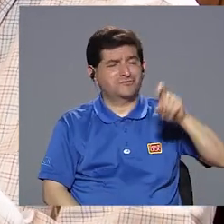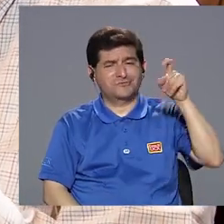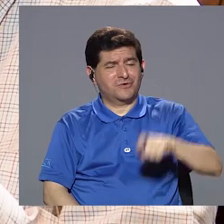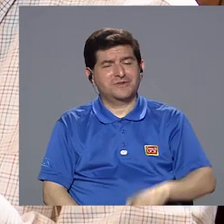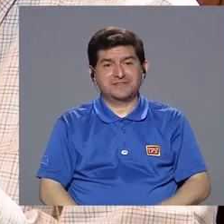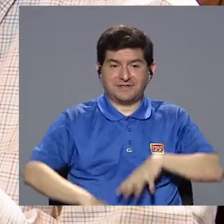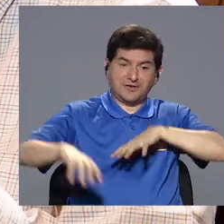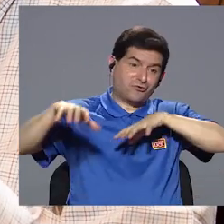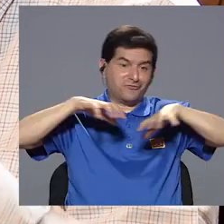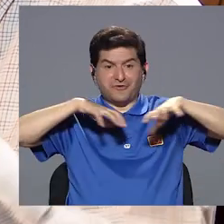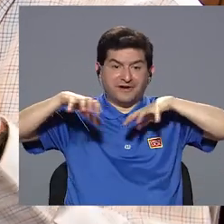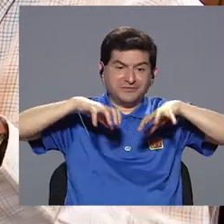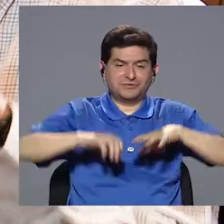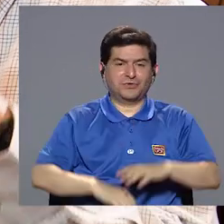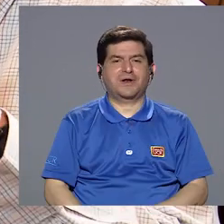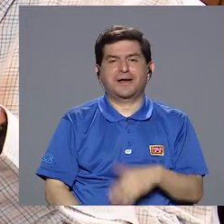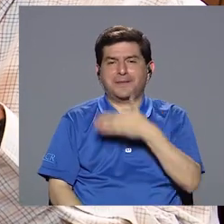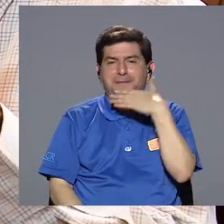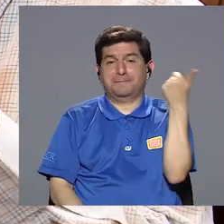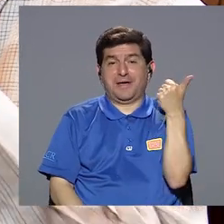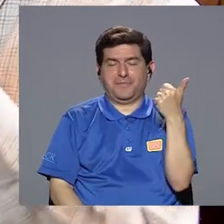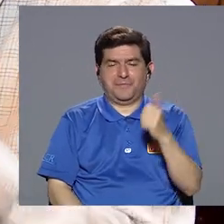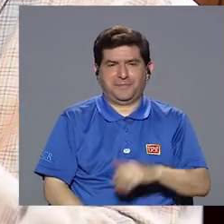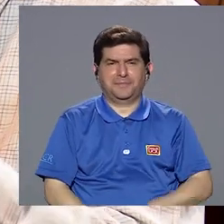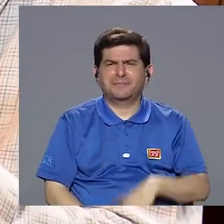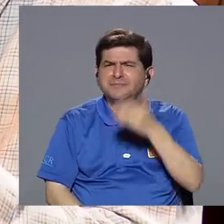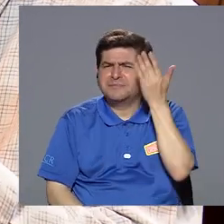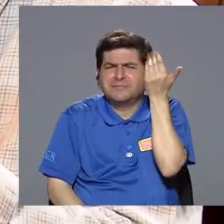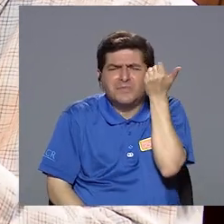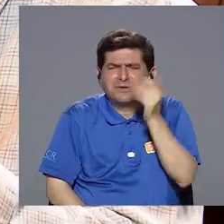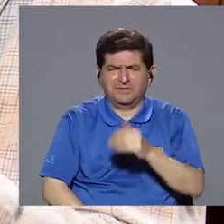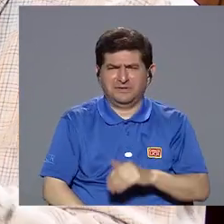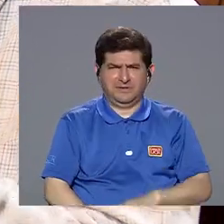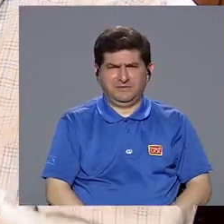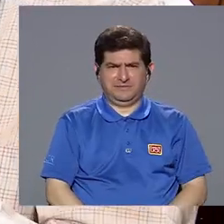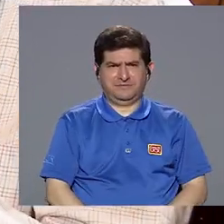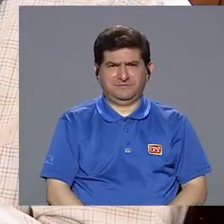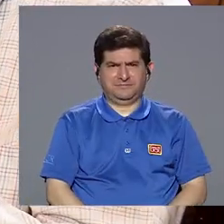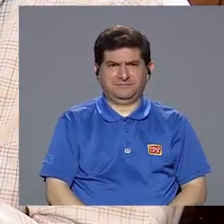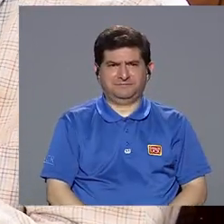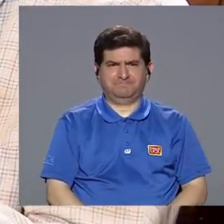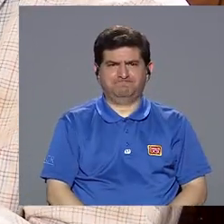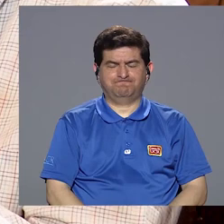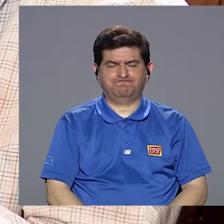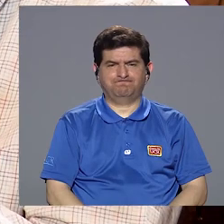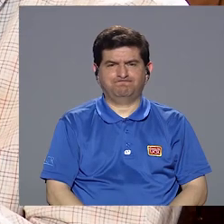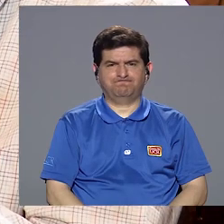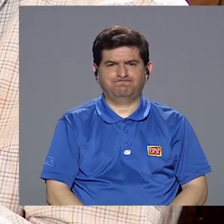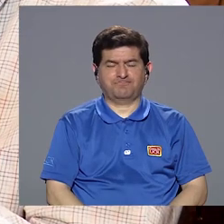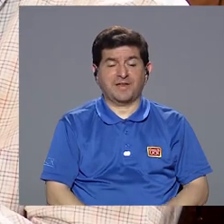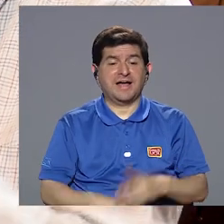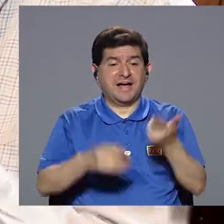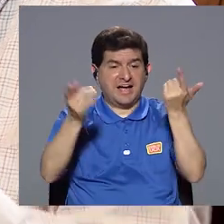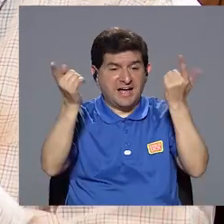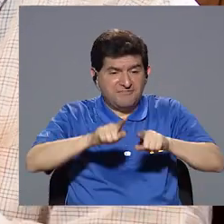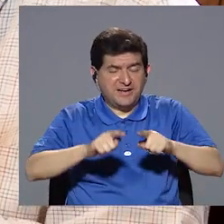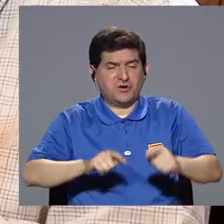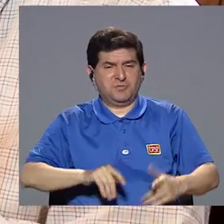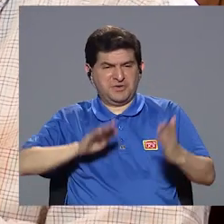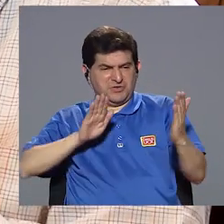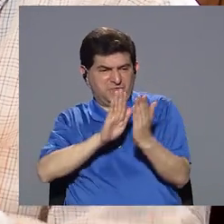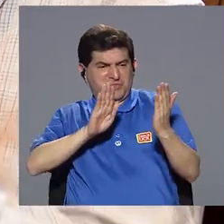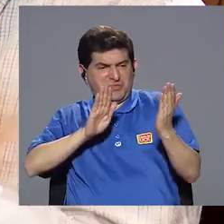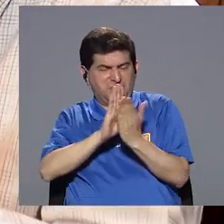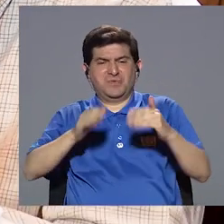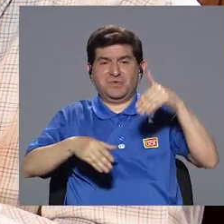hemos tenido necesariamente la reacción óptima hacia ese contexto porque por un lado claramente ha habido